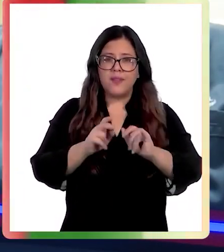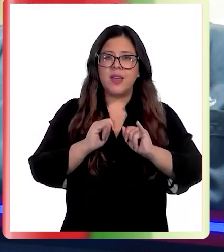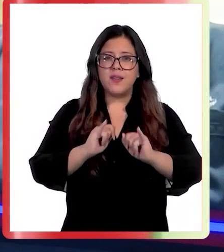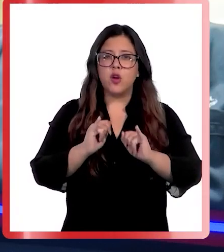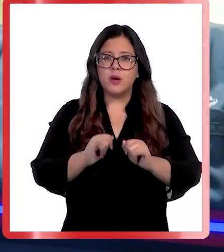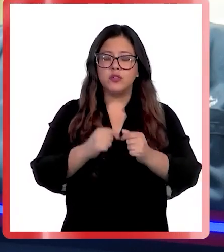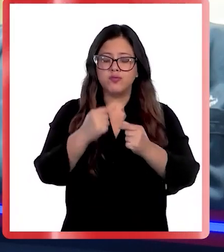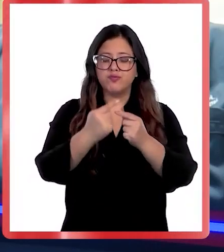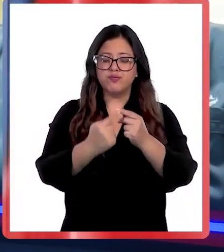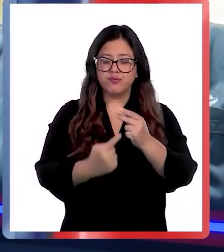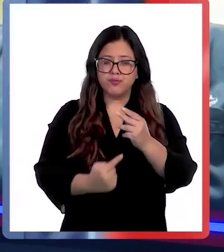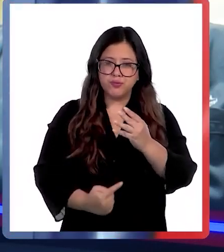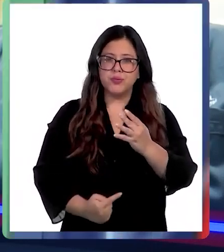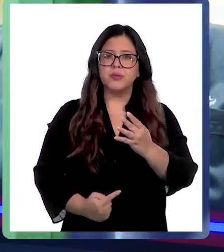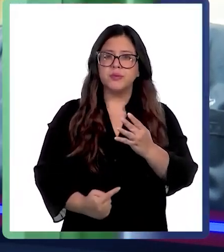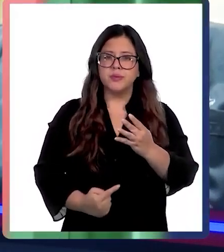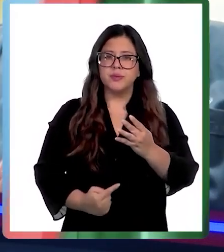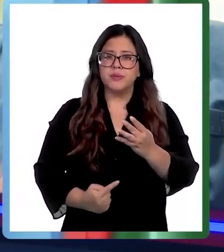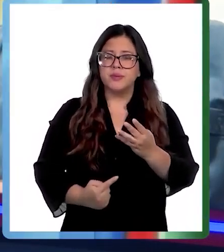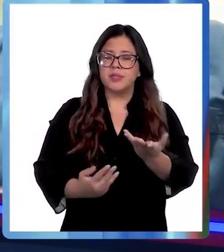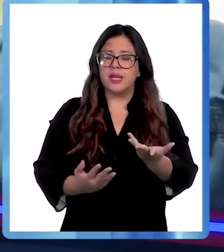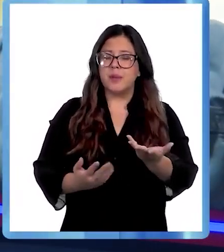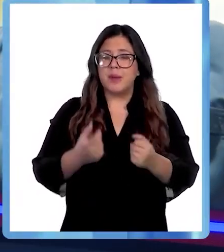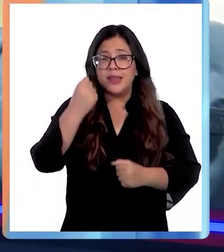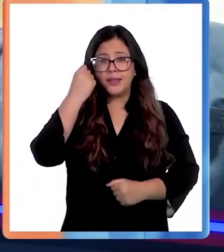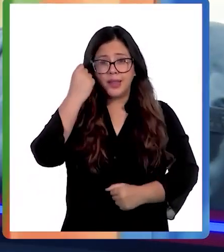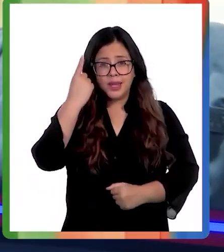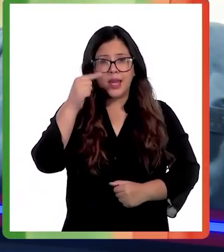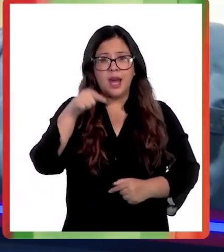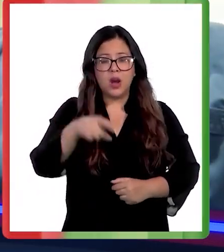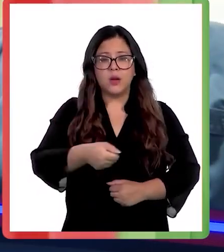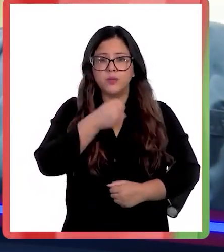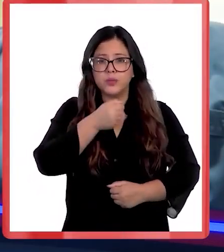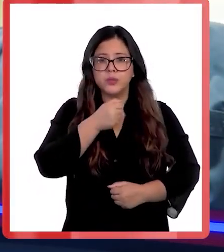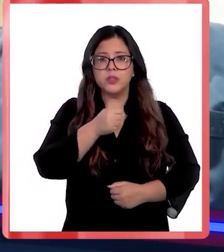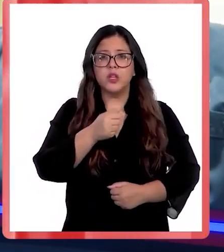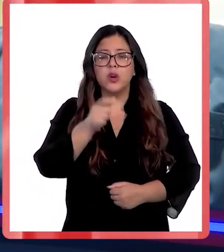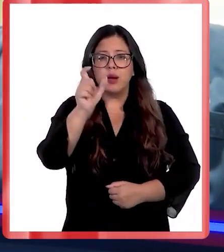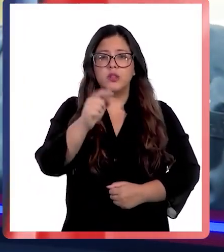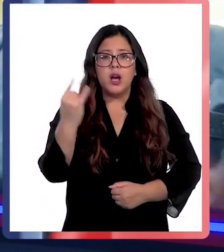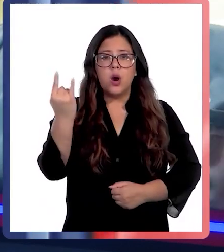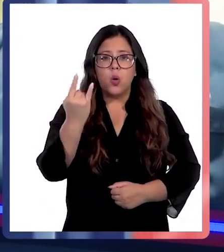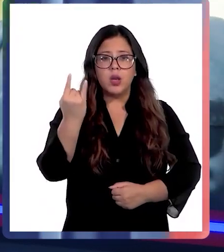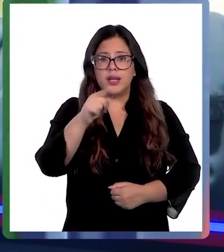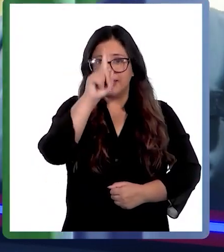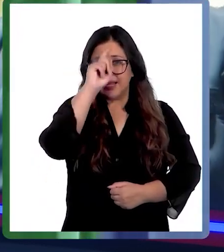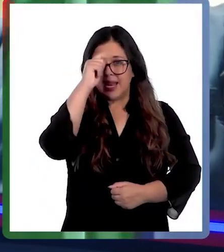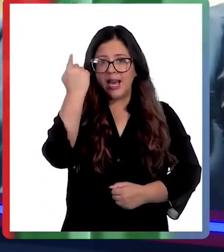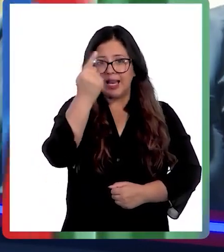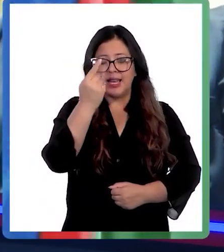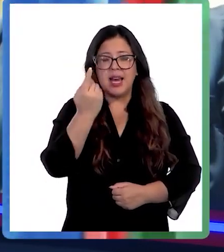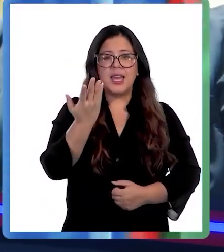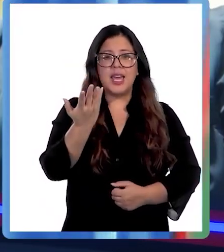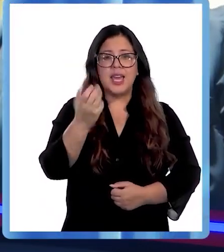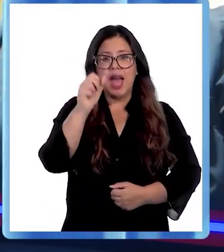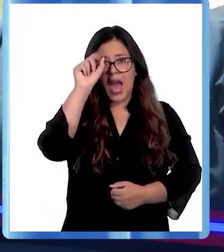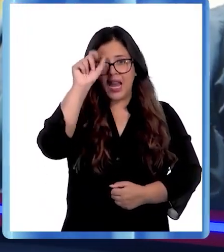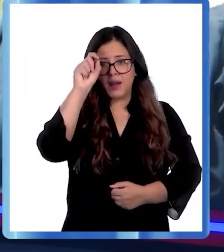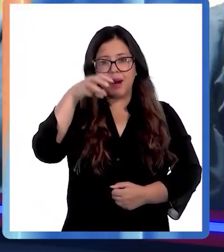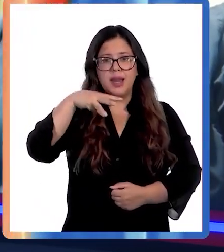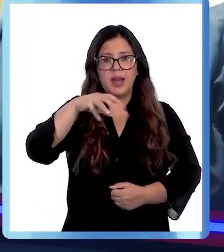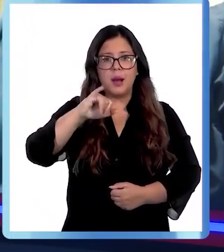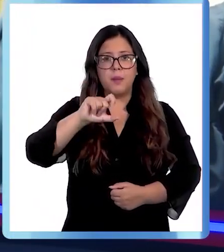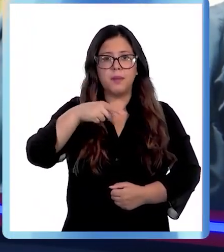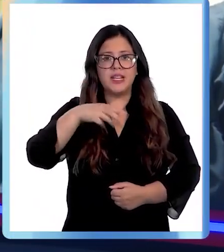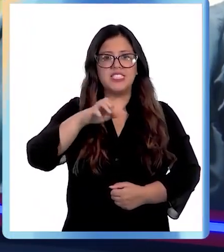sobre todos estos puntos y desarrollarlos en profundidad, estamos en una entrevista con el urgenciólogo de la clínica alemana, Michel Rey. Michel, muchas